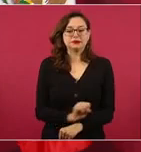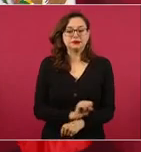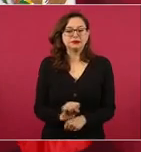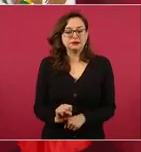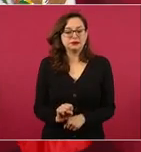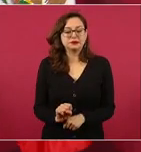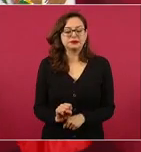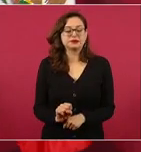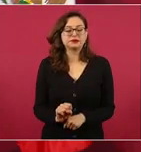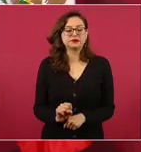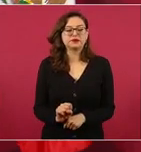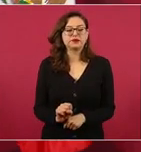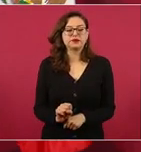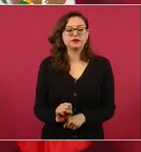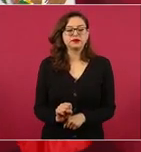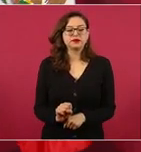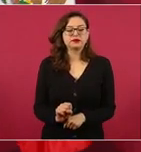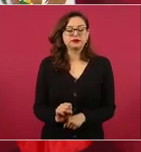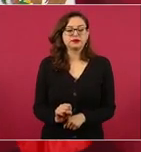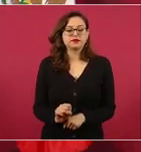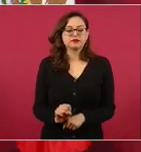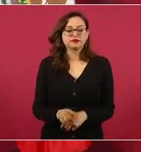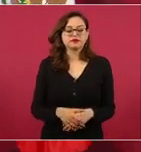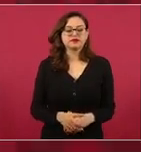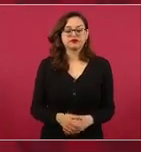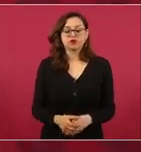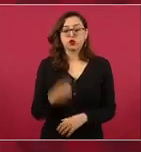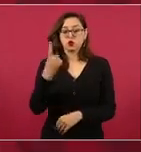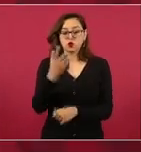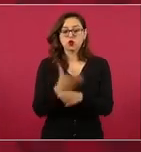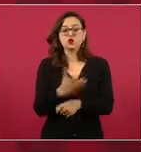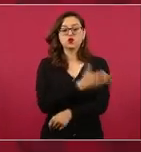había un compañero, Galileo,